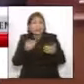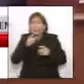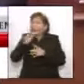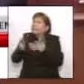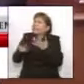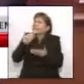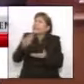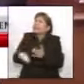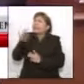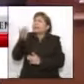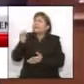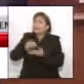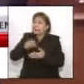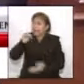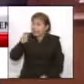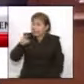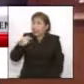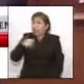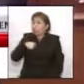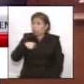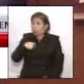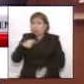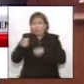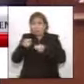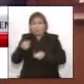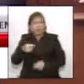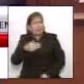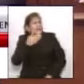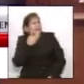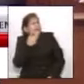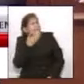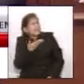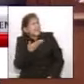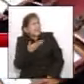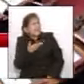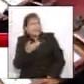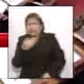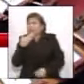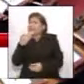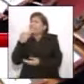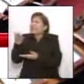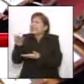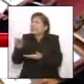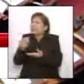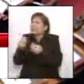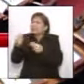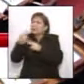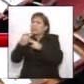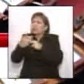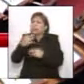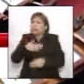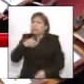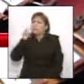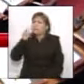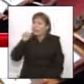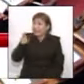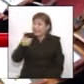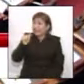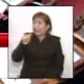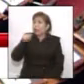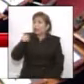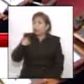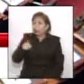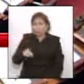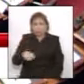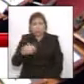tú? Presidente, ella. Yo administrativamente... ¿A quién pesa más? ¿Quién puede llamar en nombre mío? ¿María o tú? O sea, pero